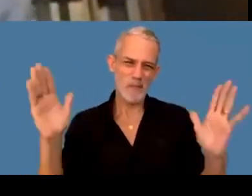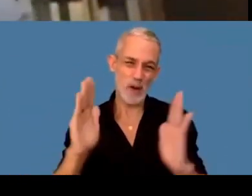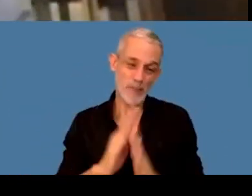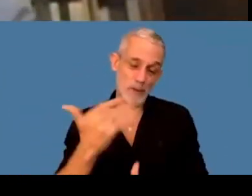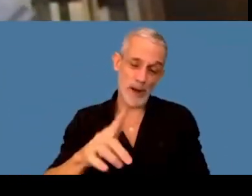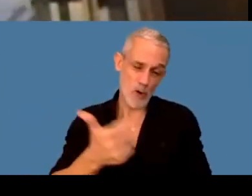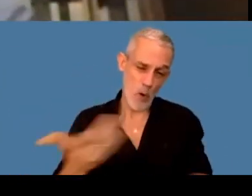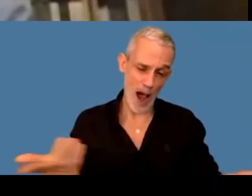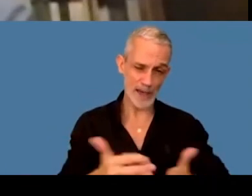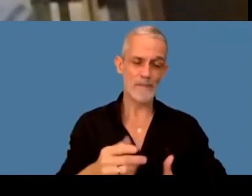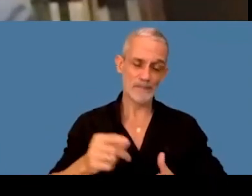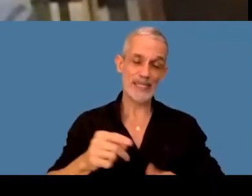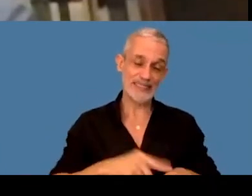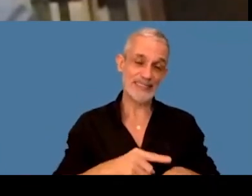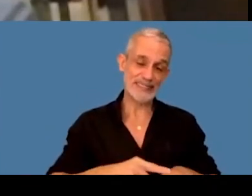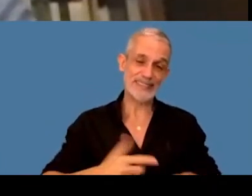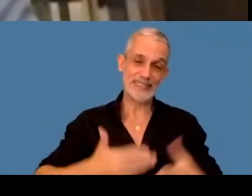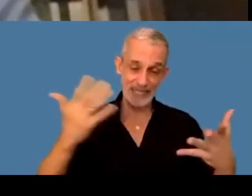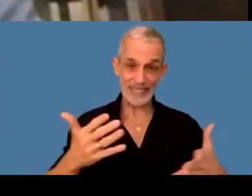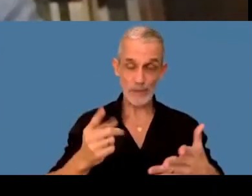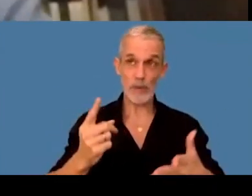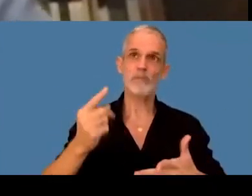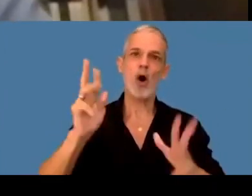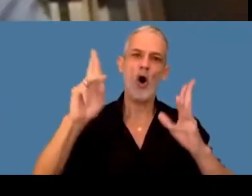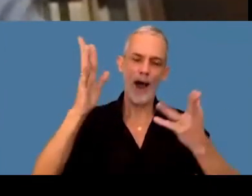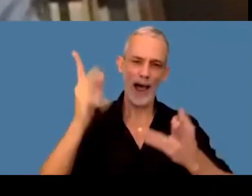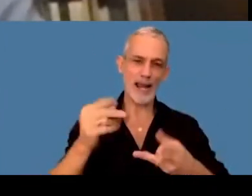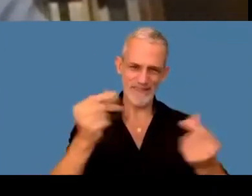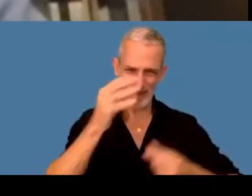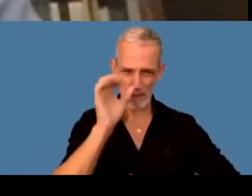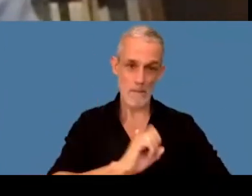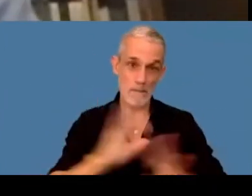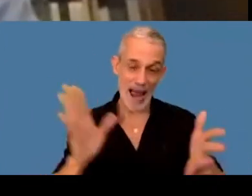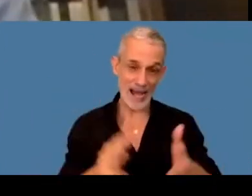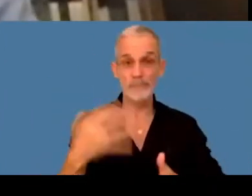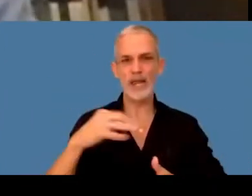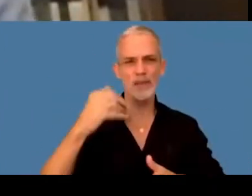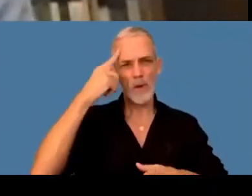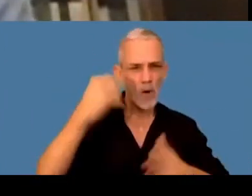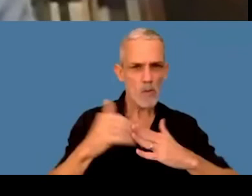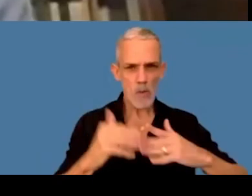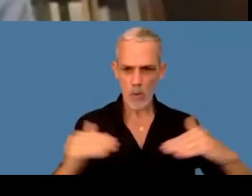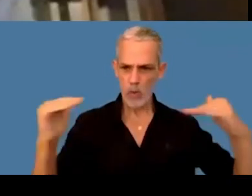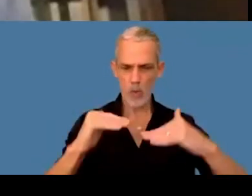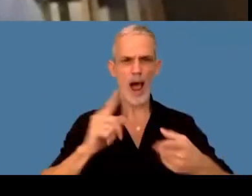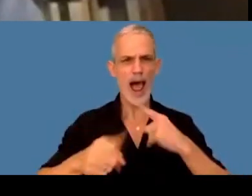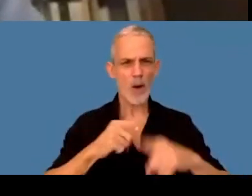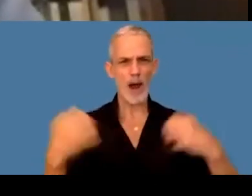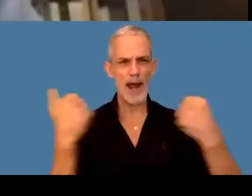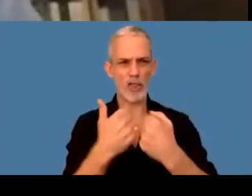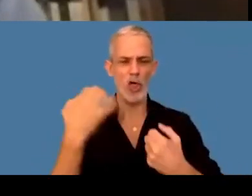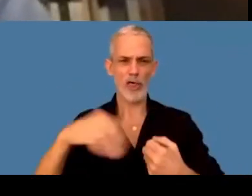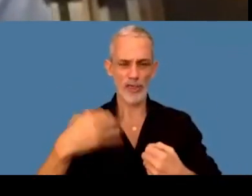a la corta o a la larga, Dios quiera que no, terminan mal. En algún momento tenemos que empezar a construir consensos. Si no,